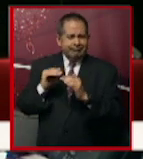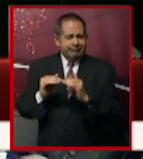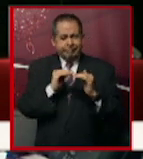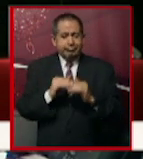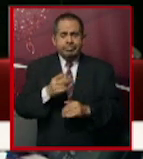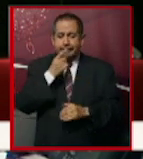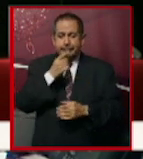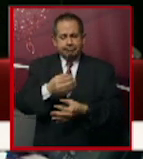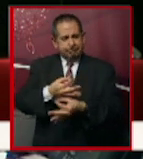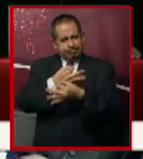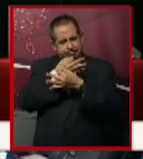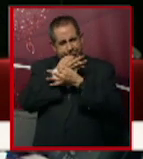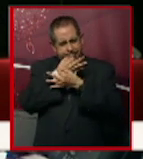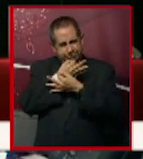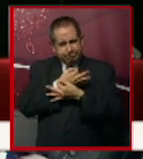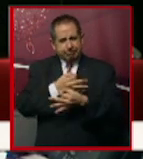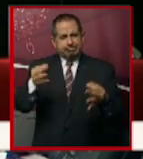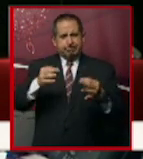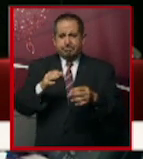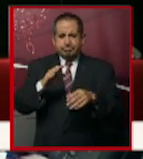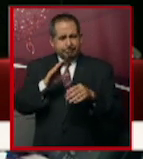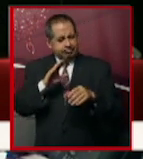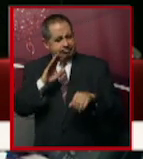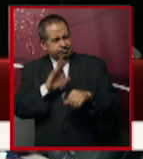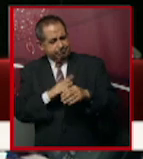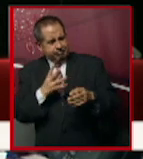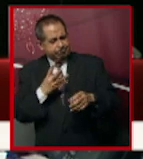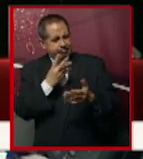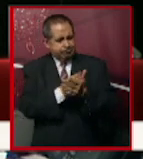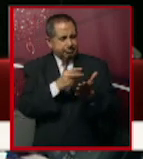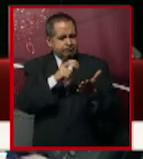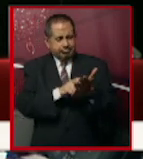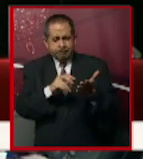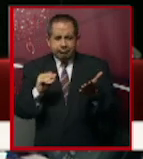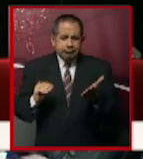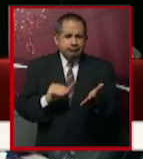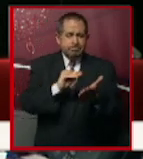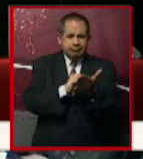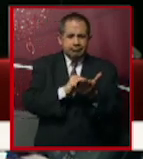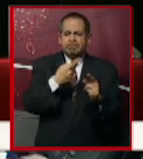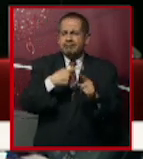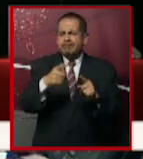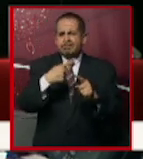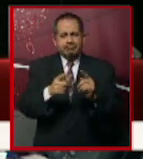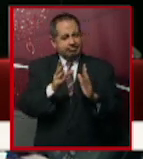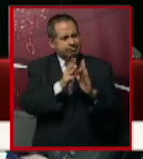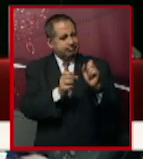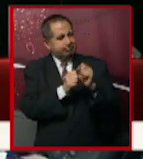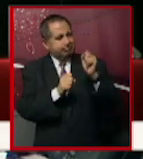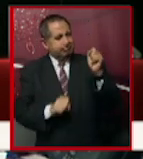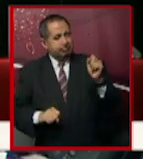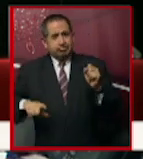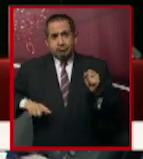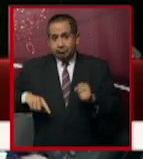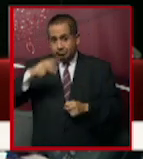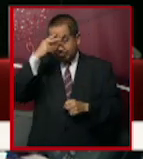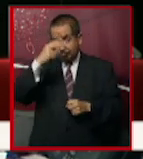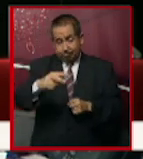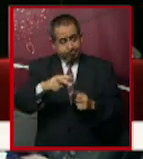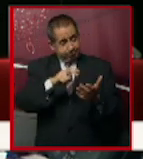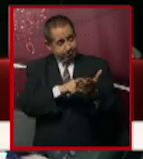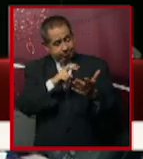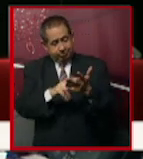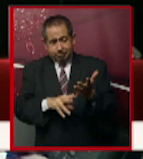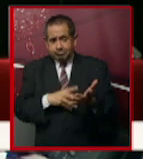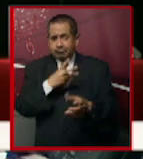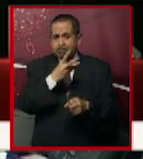declara reformadas, adicionadas y derogadas diversas disposiciones de la Constitución Política de